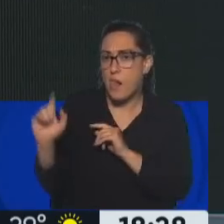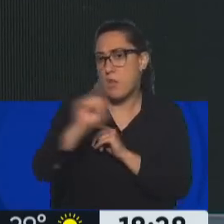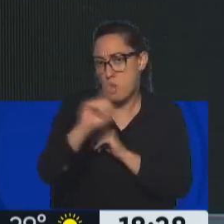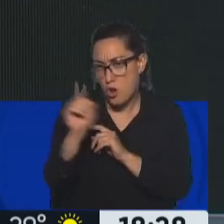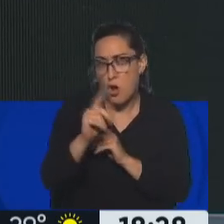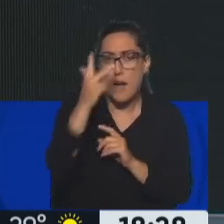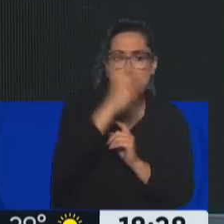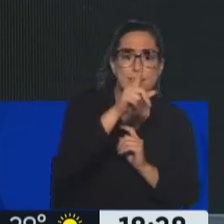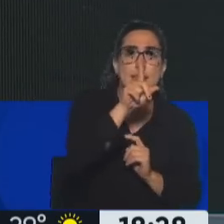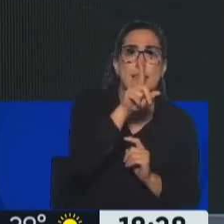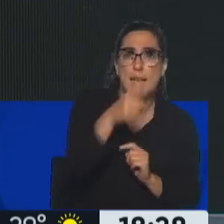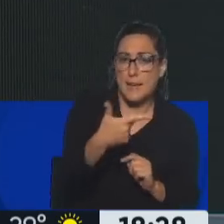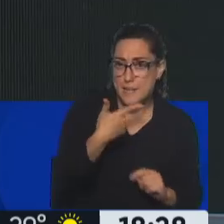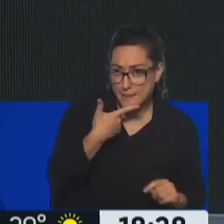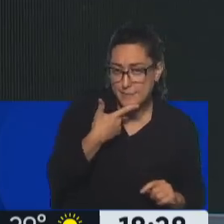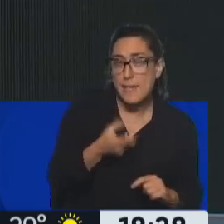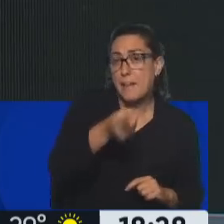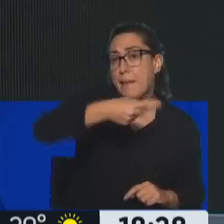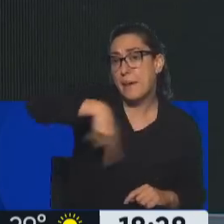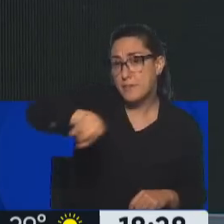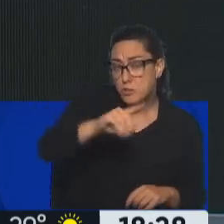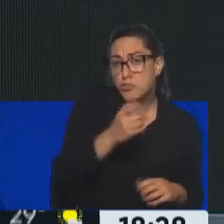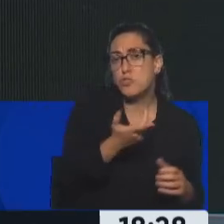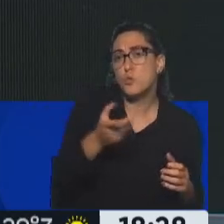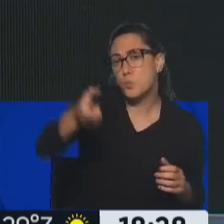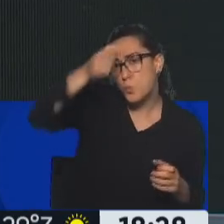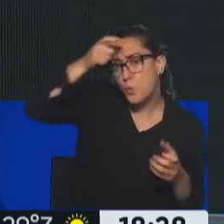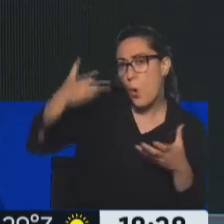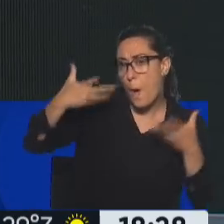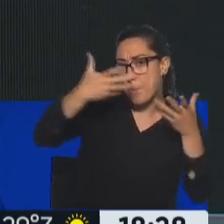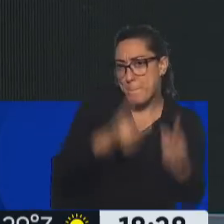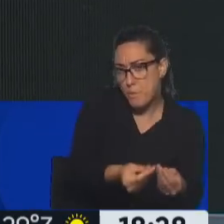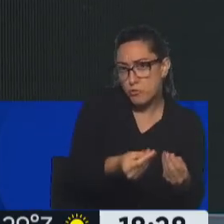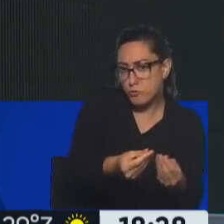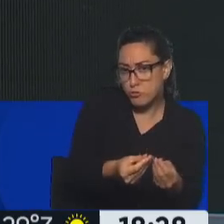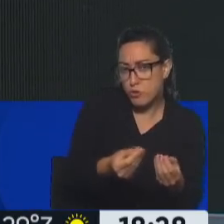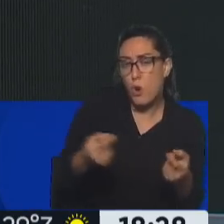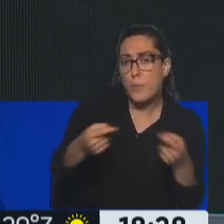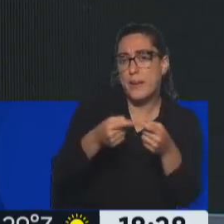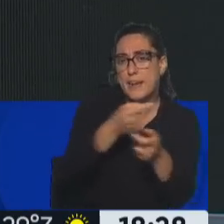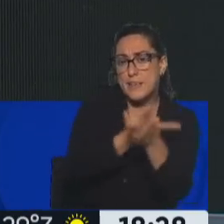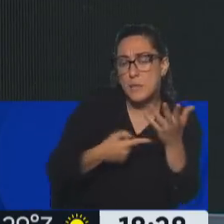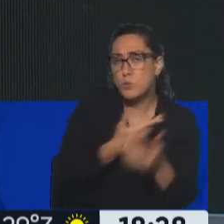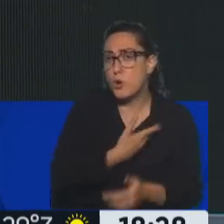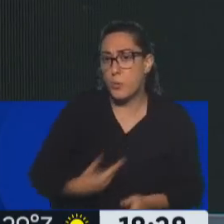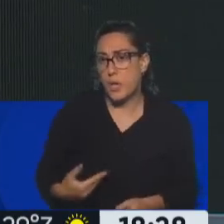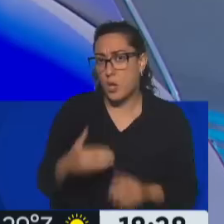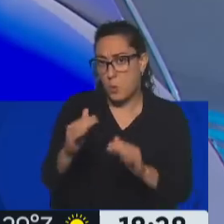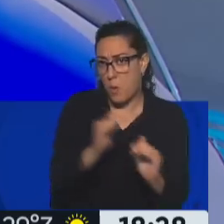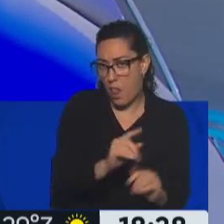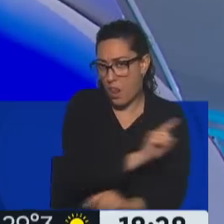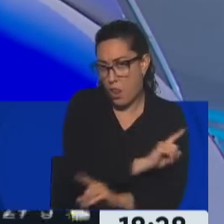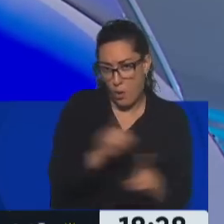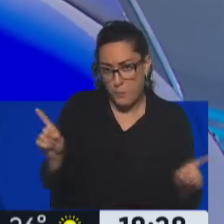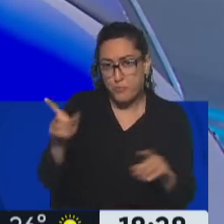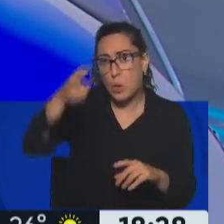que HTS, que también cuenta con el apoyo turco, no comparte necesariamente los mismos objetivos que el gobierno turco. En principio,